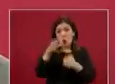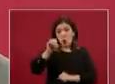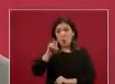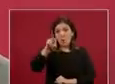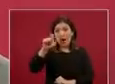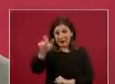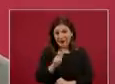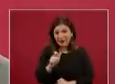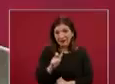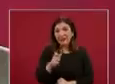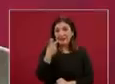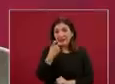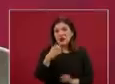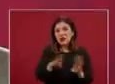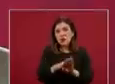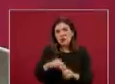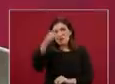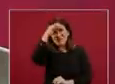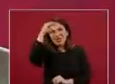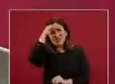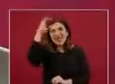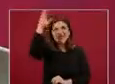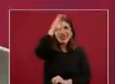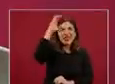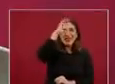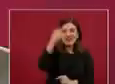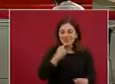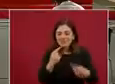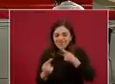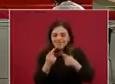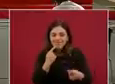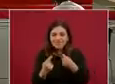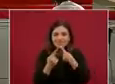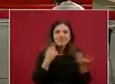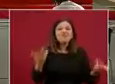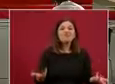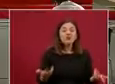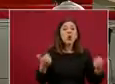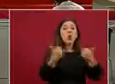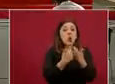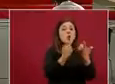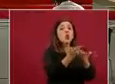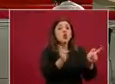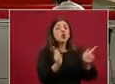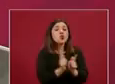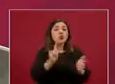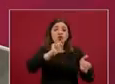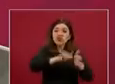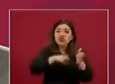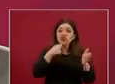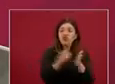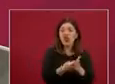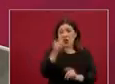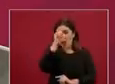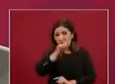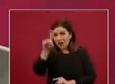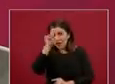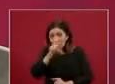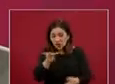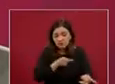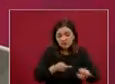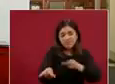COVAX, todo ese razonamiento científico se hace a través del Grupo Técnico Asesor